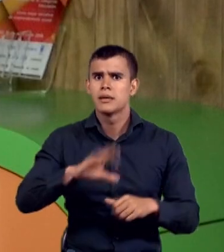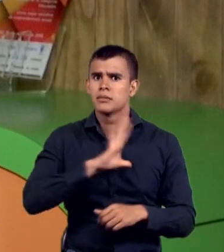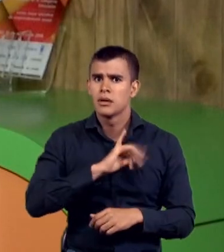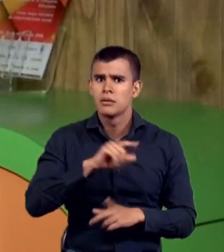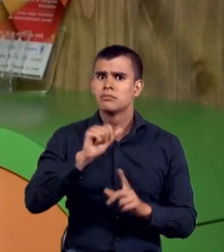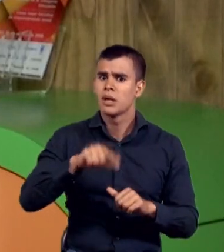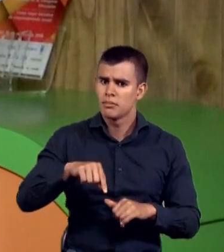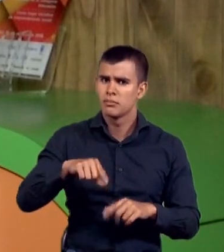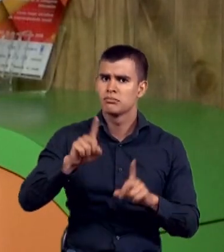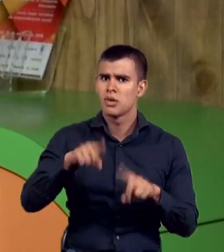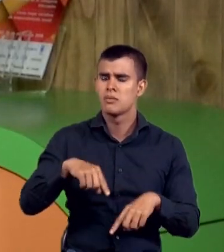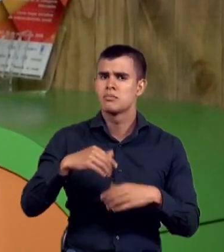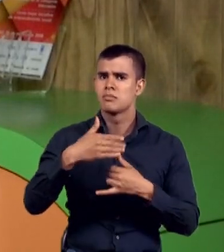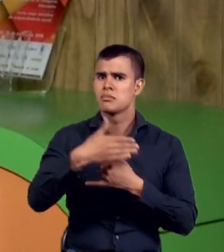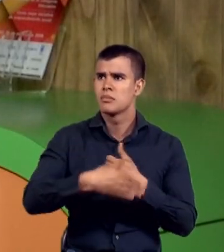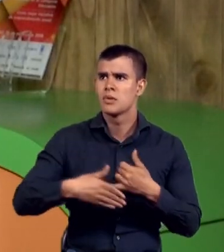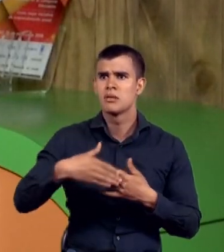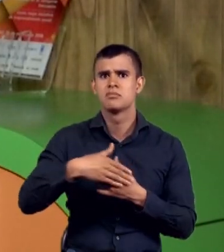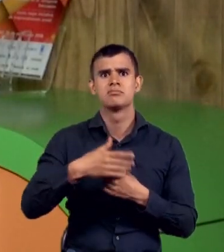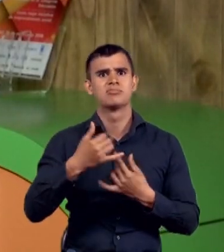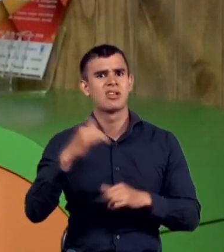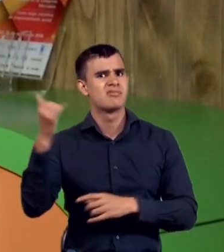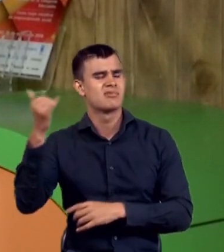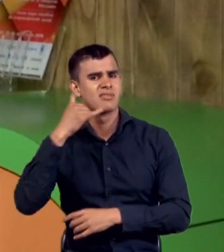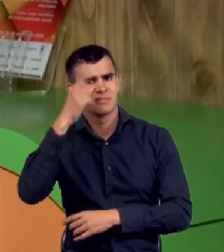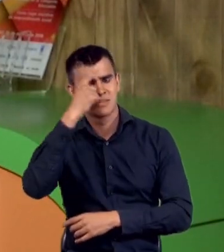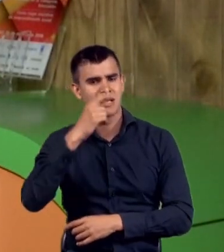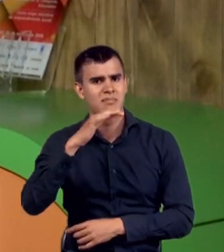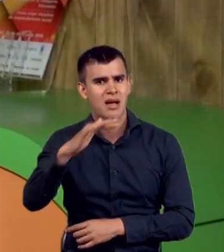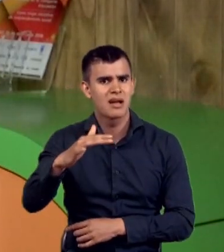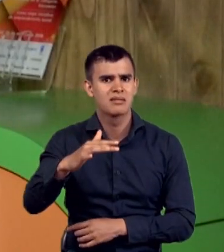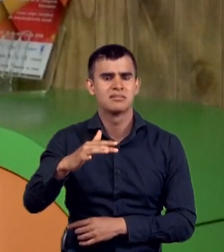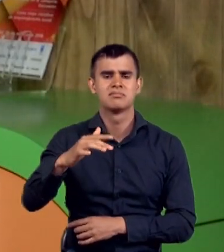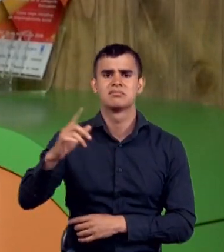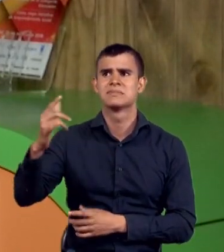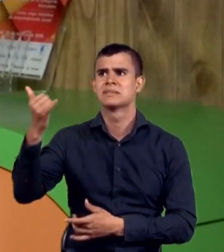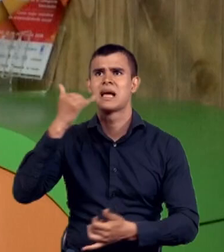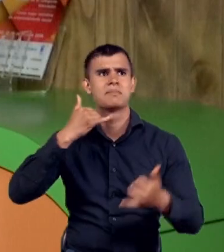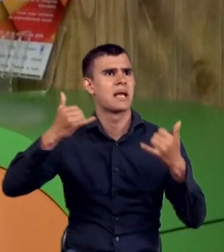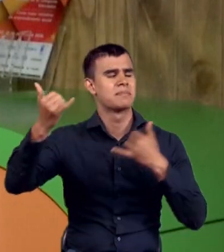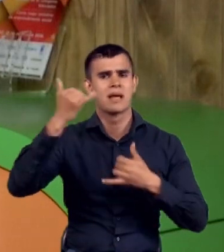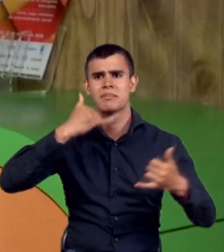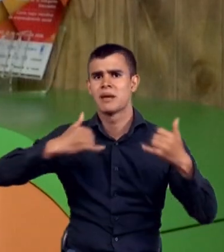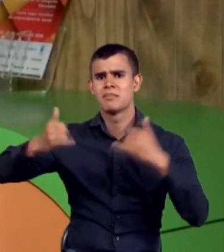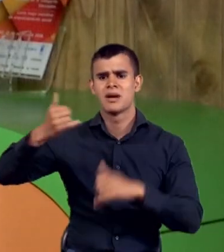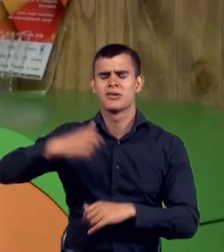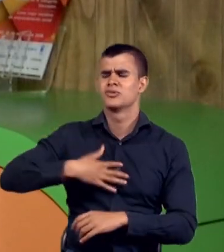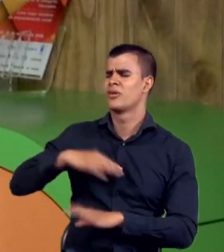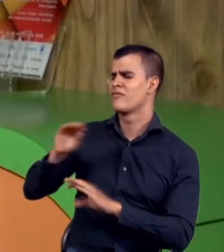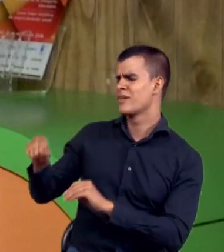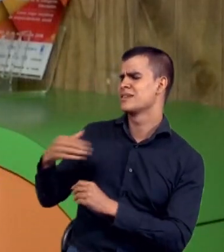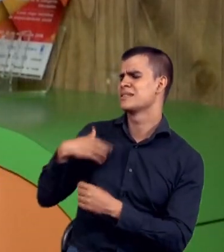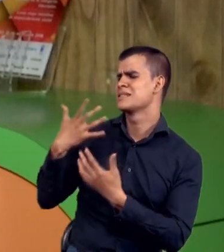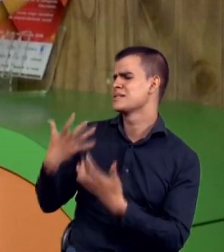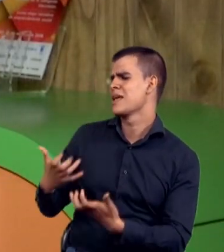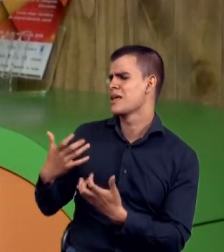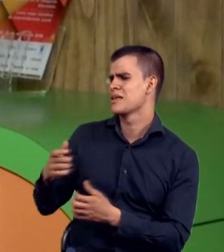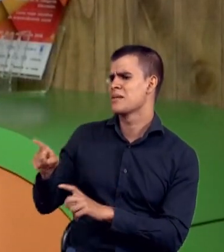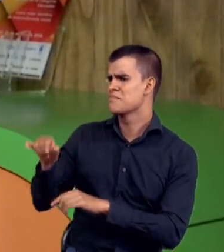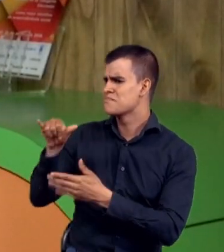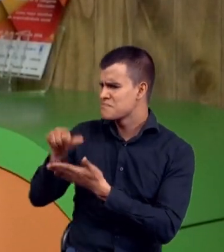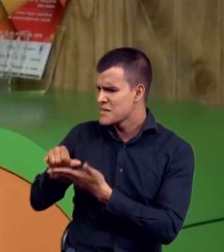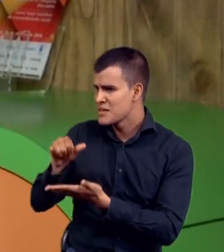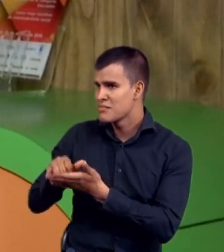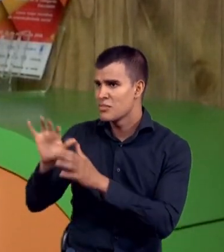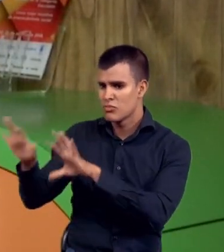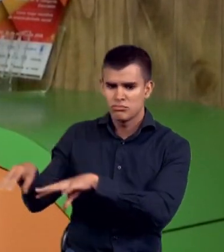educativas de nuestra ciudad y, por qué no, de nuestro país. Ya recibimos llamadas de personas de Santa Marta, de otros lugares de Colombia, que nos dicen: yo quisiera tener